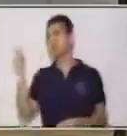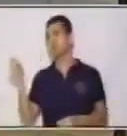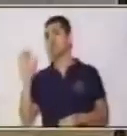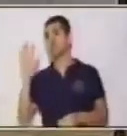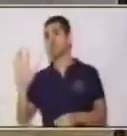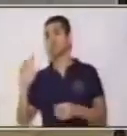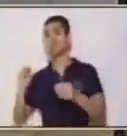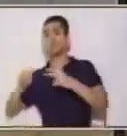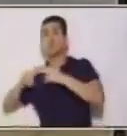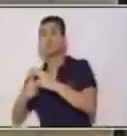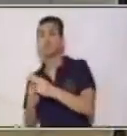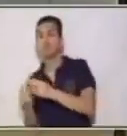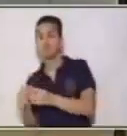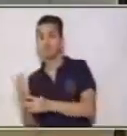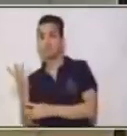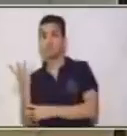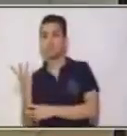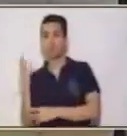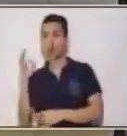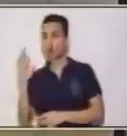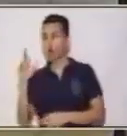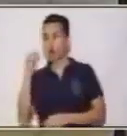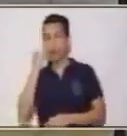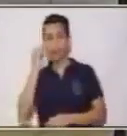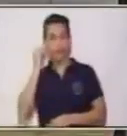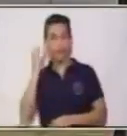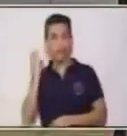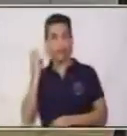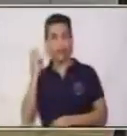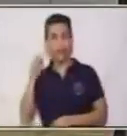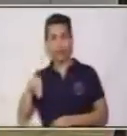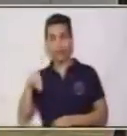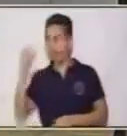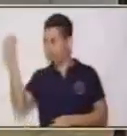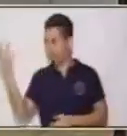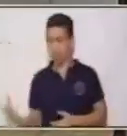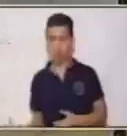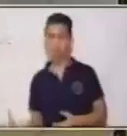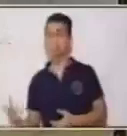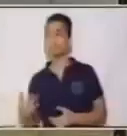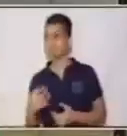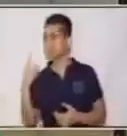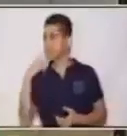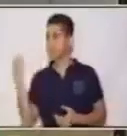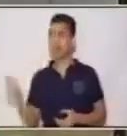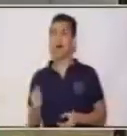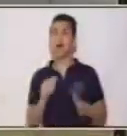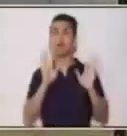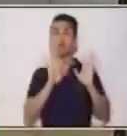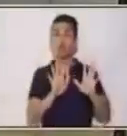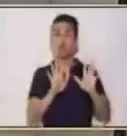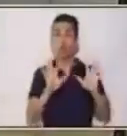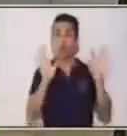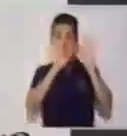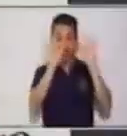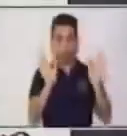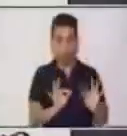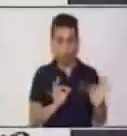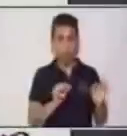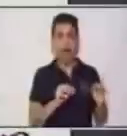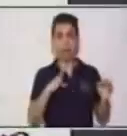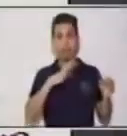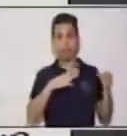extranjerismos según su forma. Pues hay tres clasificaciones en estos extranjerismos y una de ellas es el